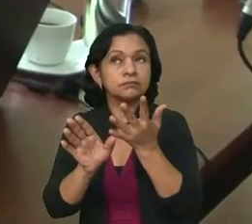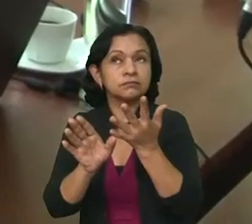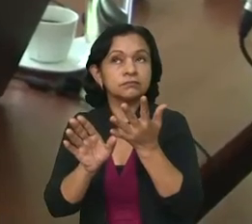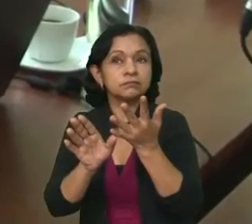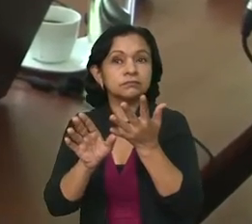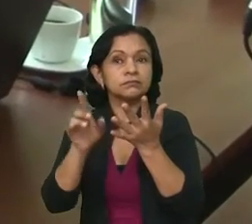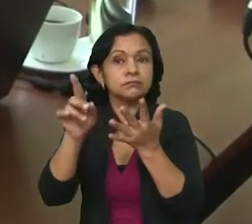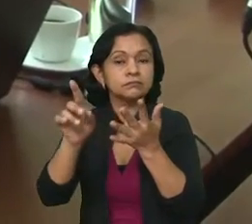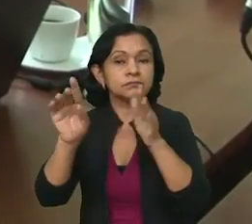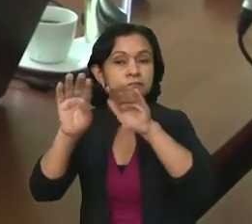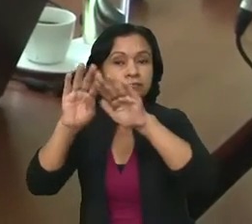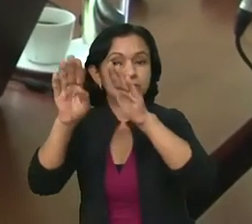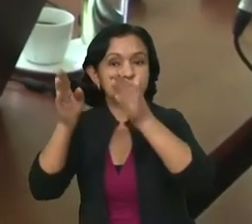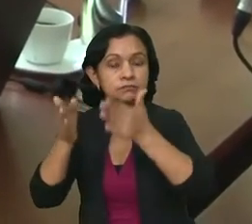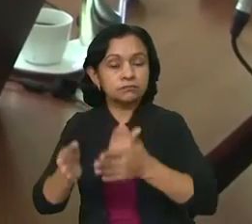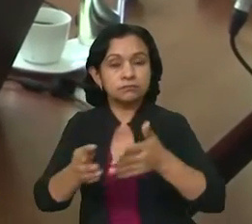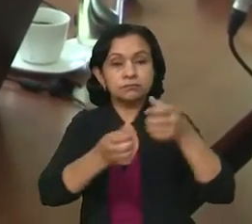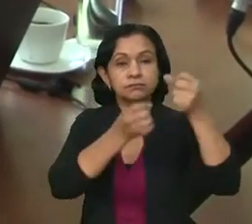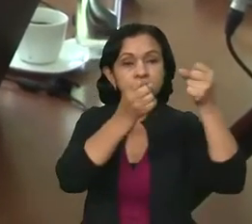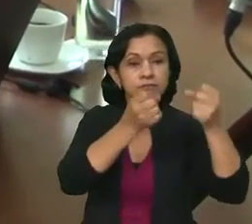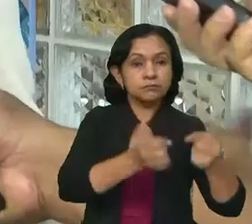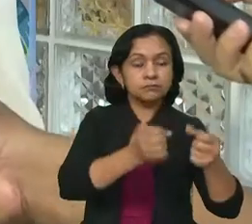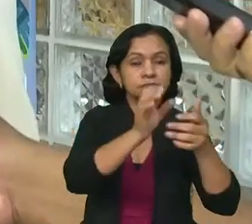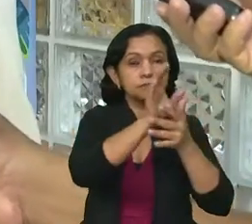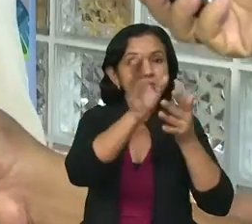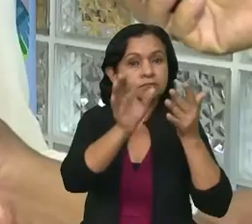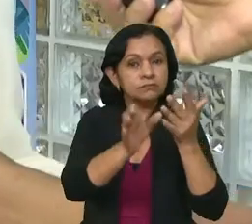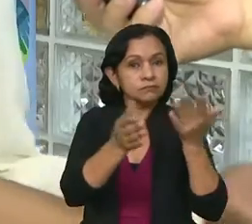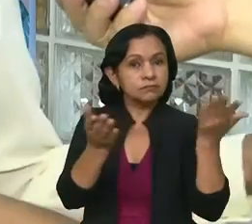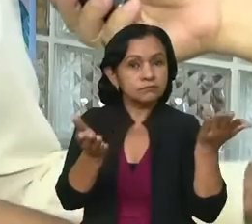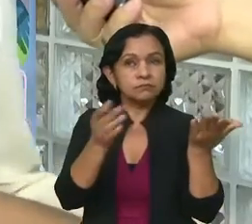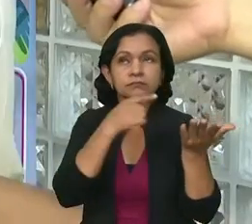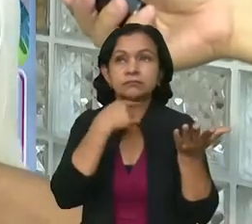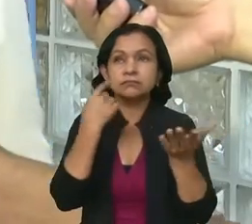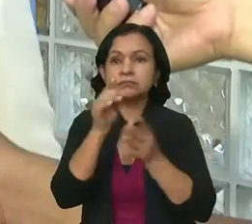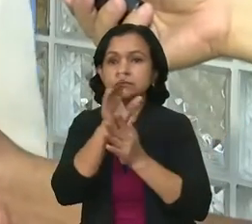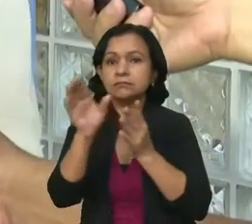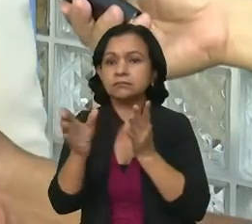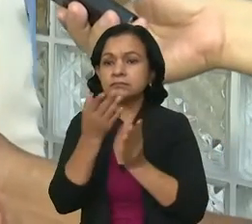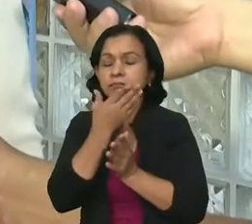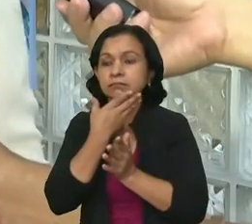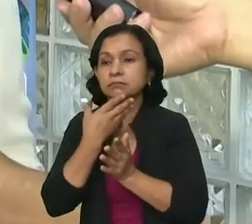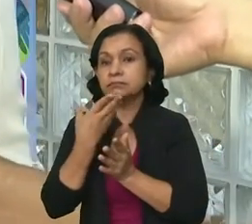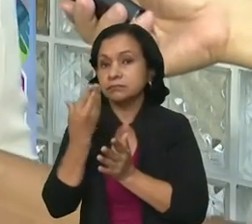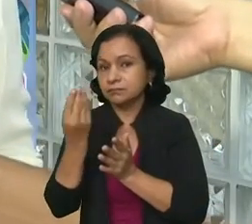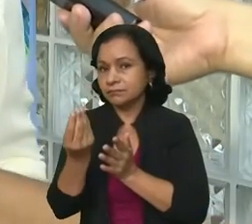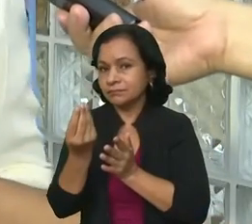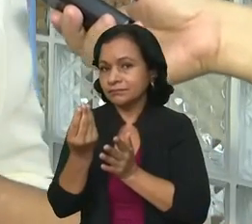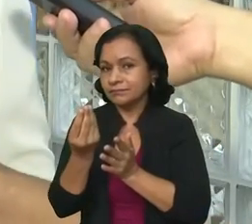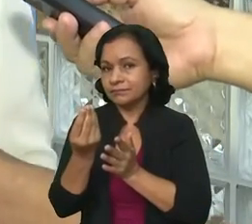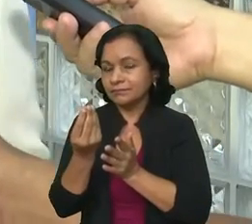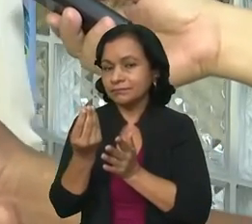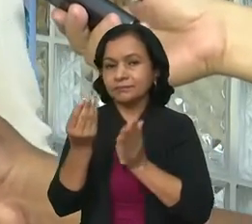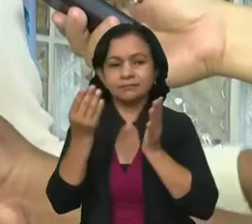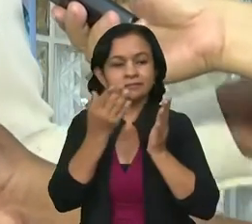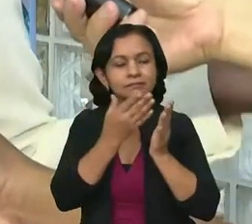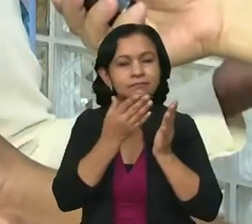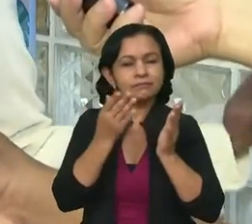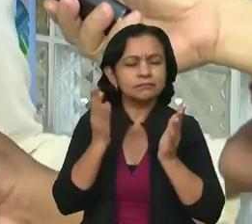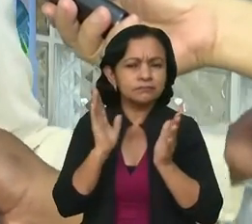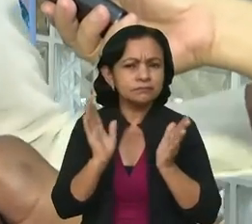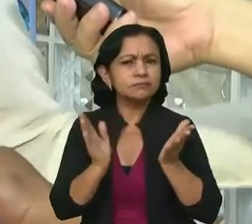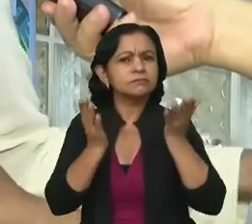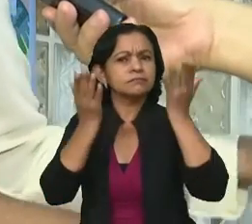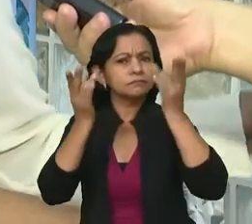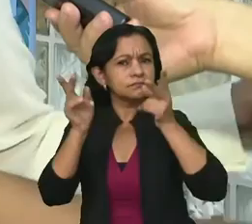Cuántos somos mujeres, cuántos somos varones, pero también cuántos somos jóvenes, ¿verdad? Cuántos somos mayores, pero